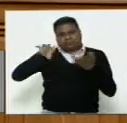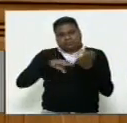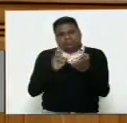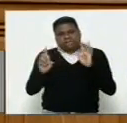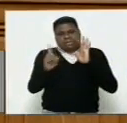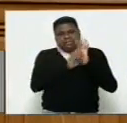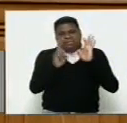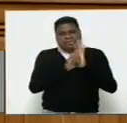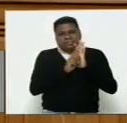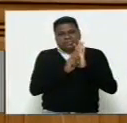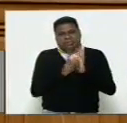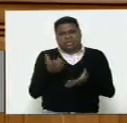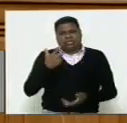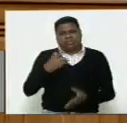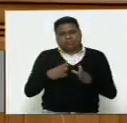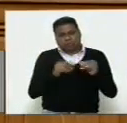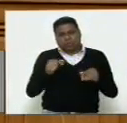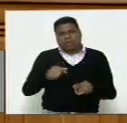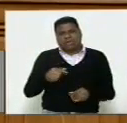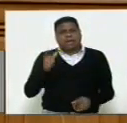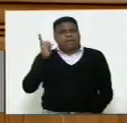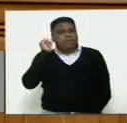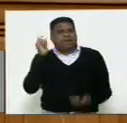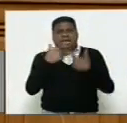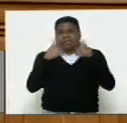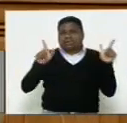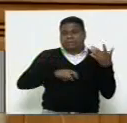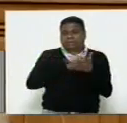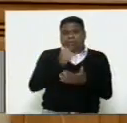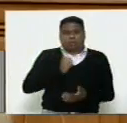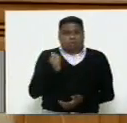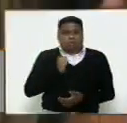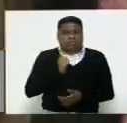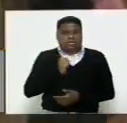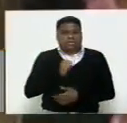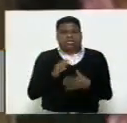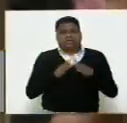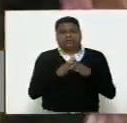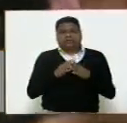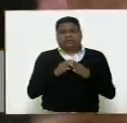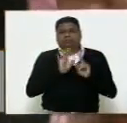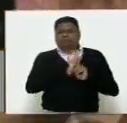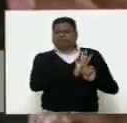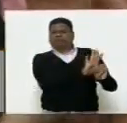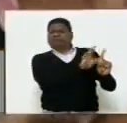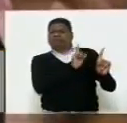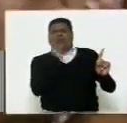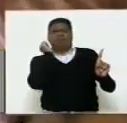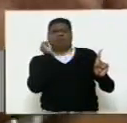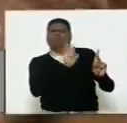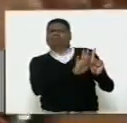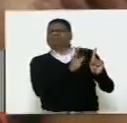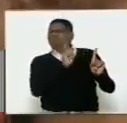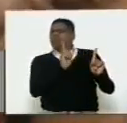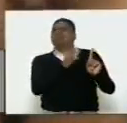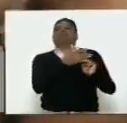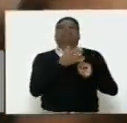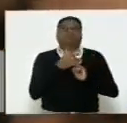que tenemos las mujeres a vivir libres de cualquier forma de violencia y de discriminación.